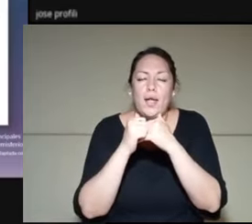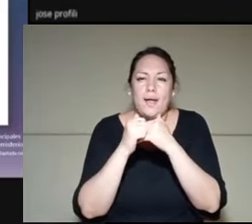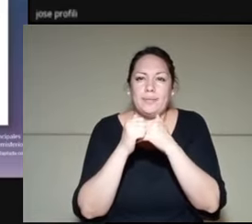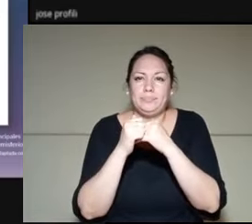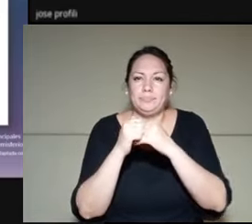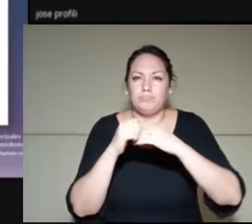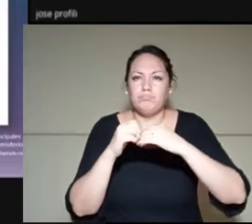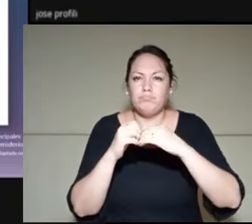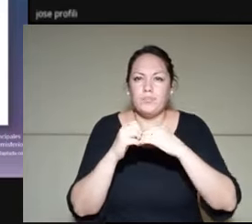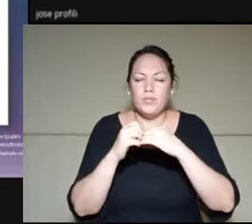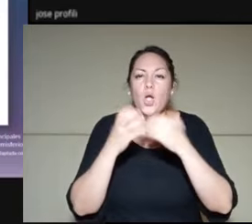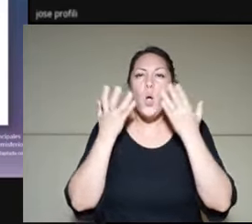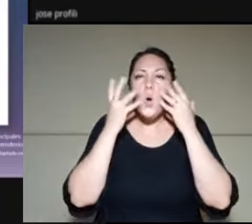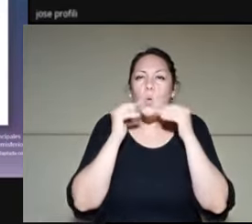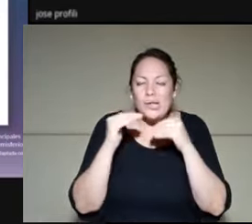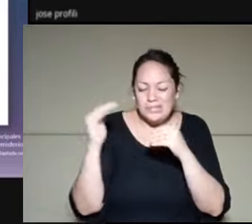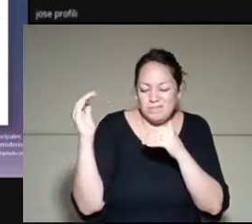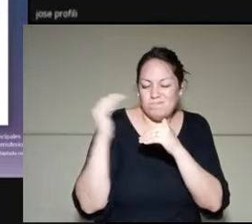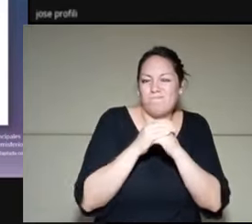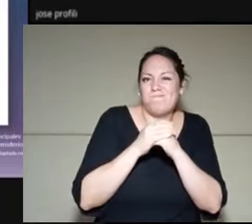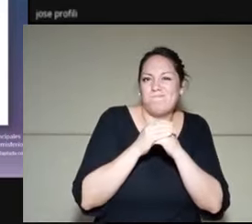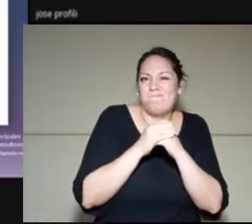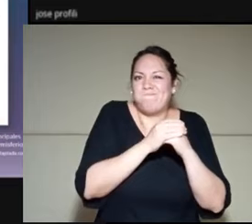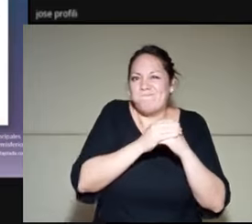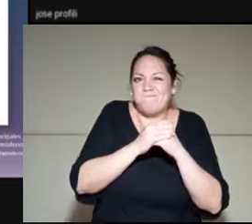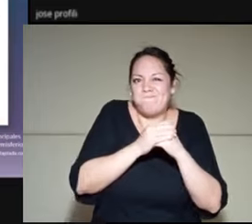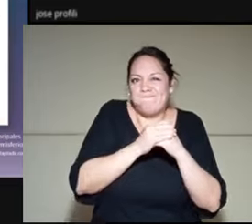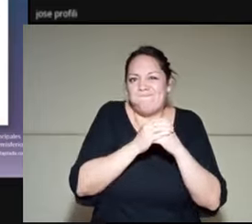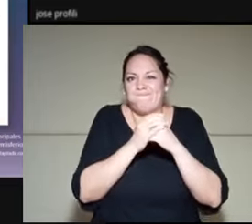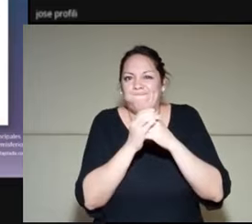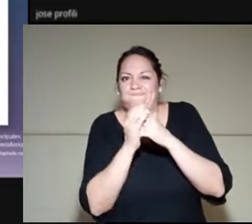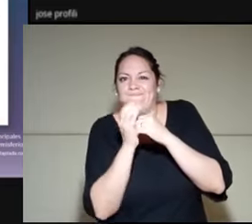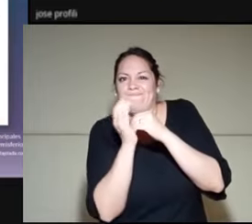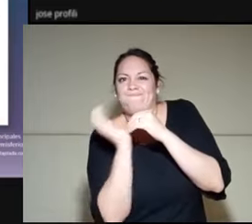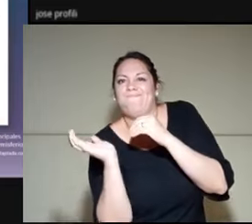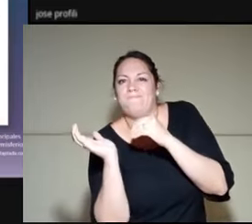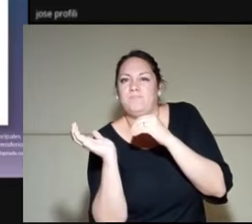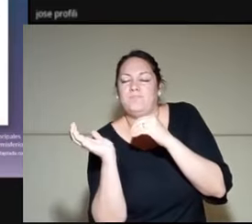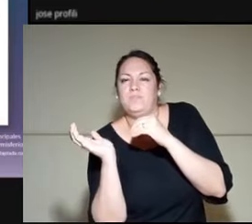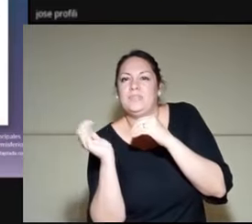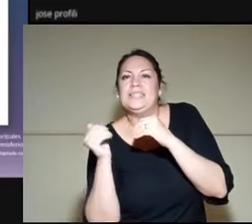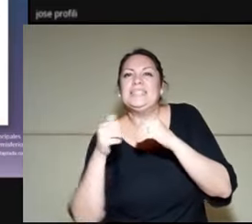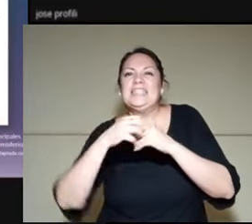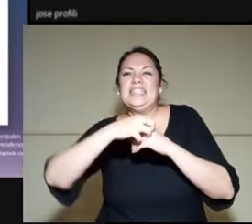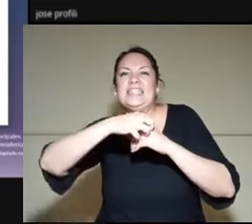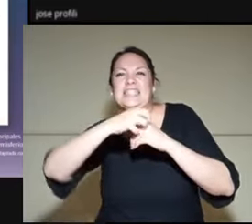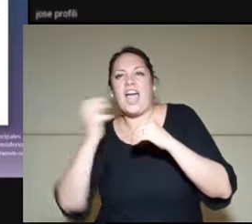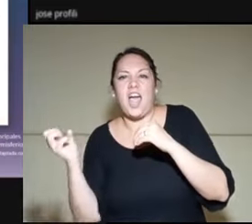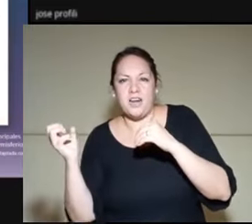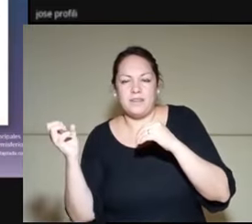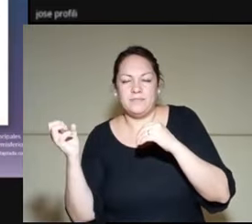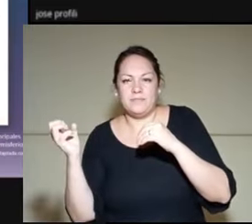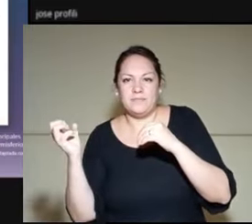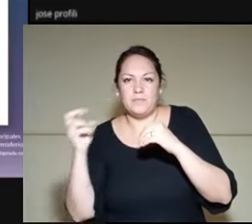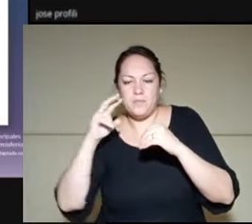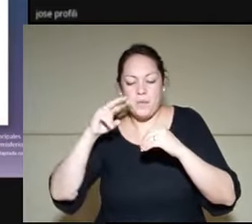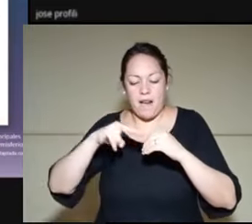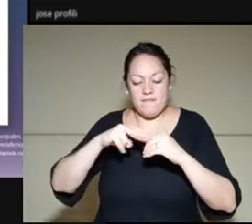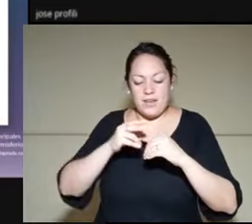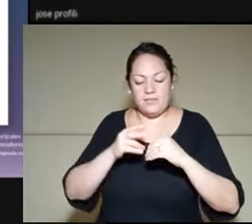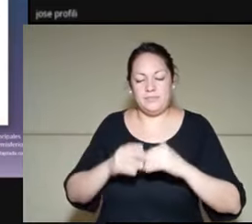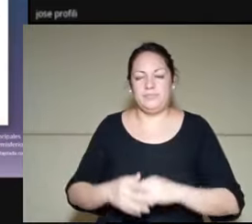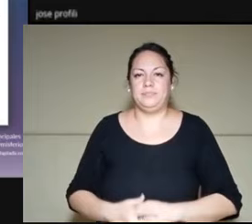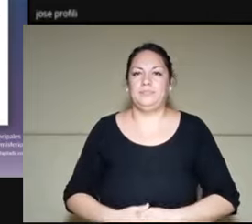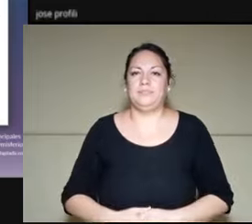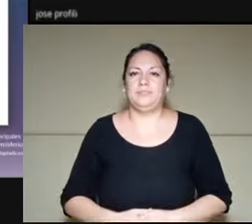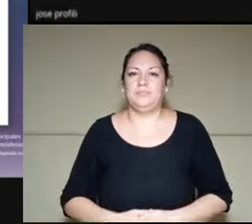aponeurótica de meninge que está dura, que está pegada al hueso del cráneo, y que la tenemos que despegar del hueso, arrancarla del hueso